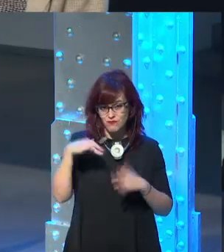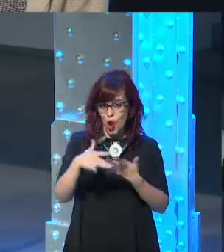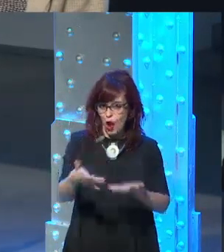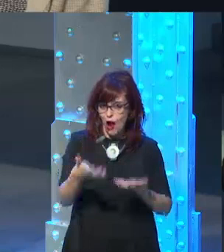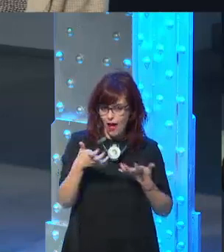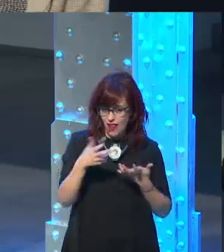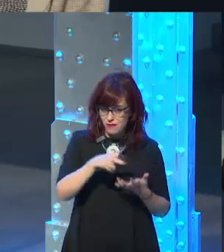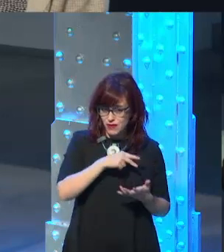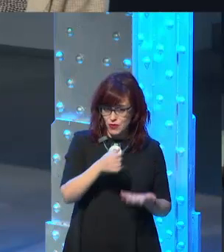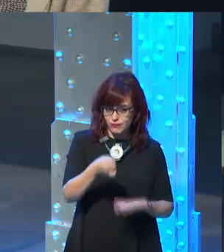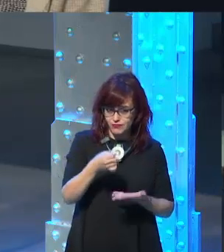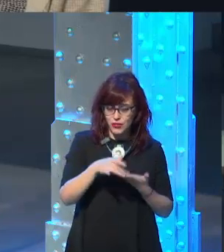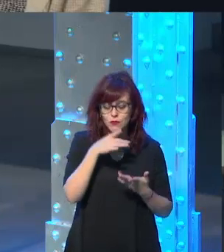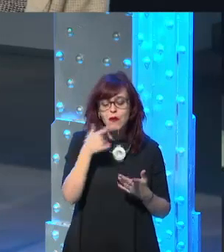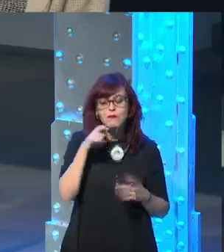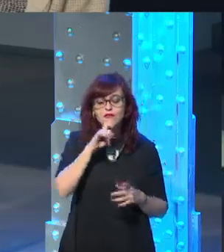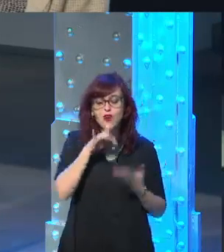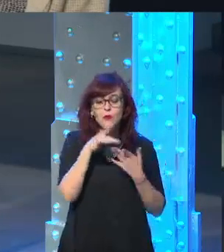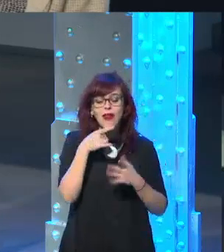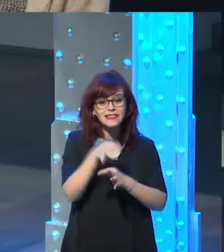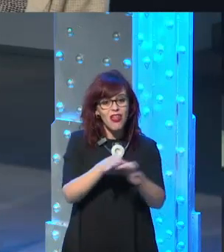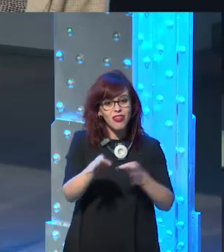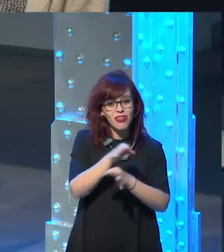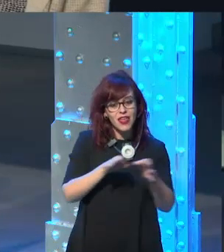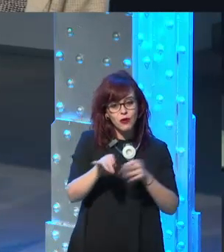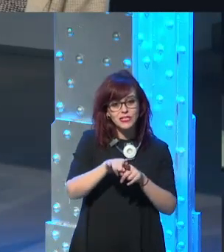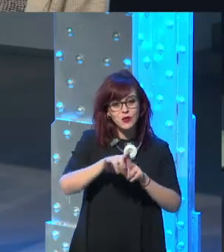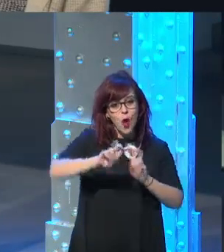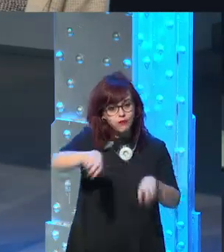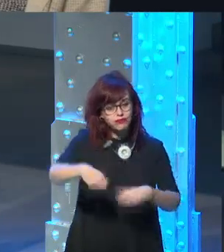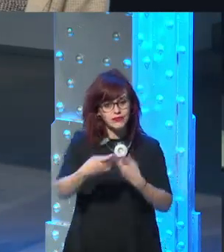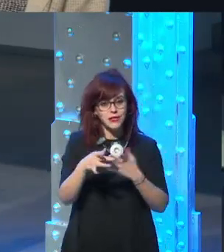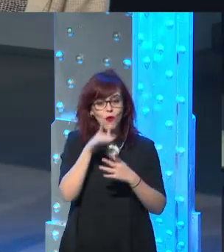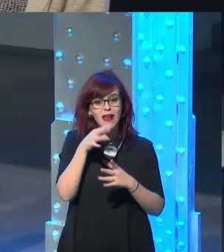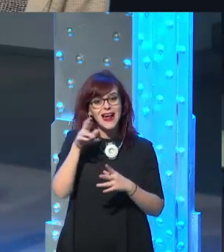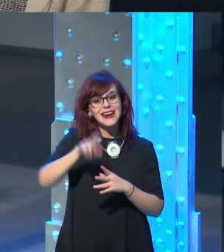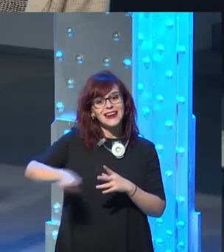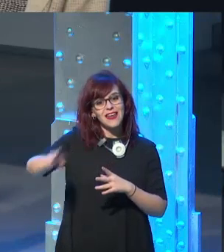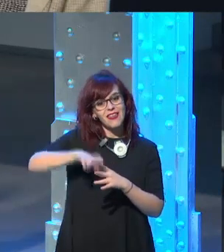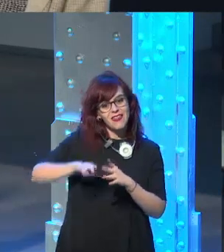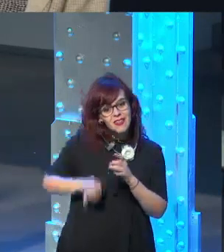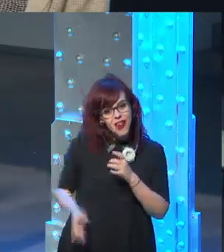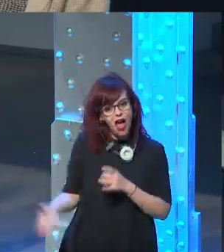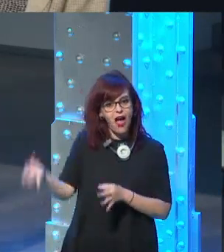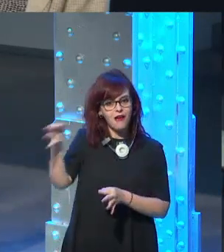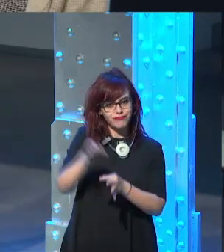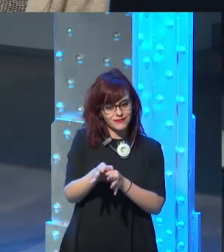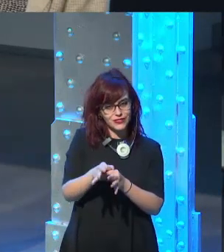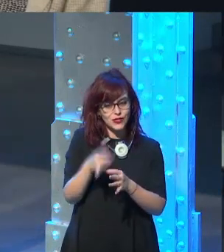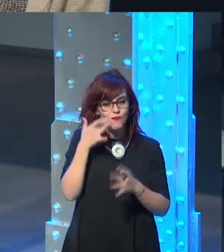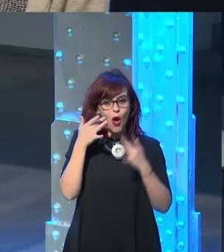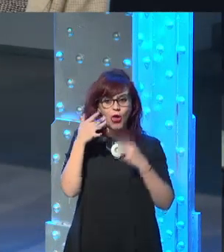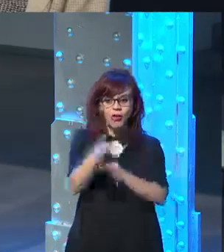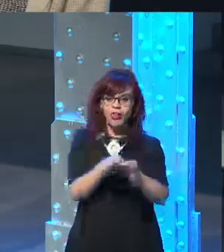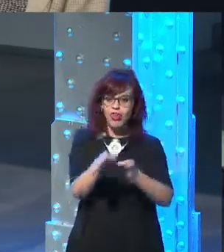cómo se realizaba este mecanismo, cómo las células hacían este mecanismo de reciclaje para limpiar un poco y dejar impoluta